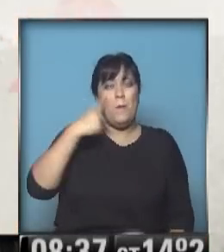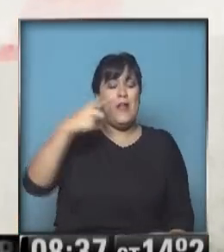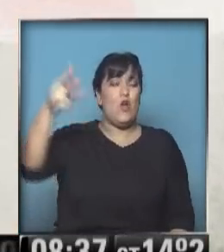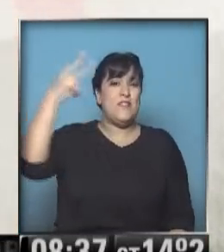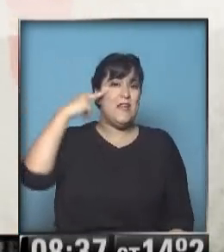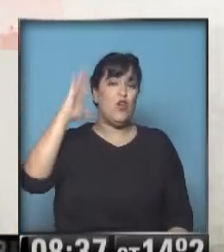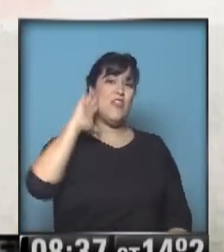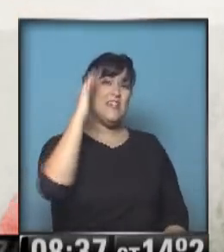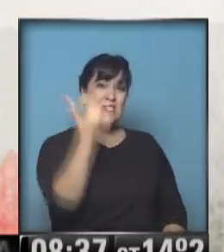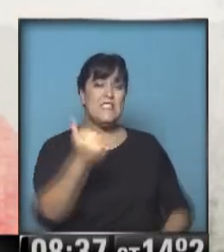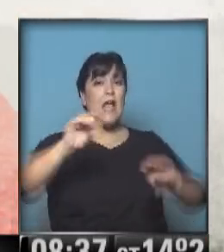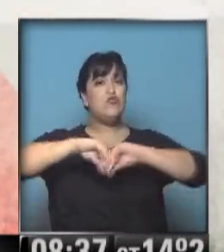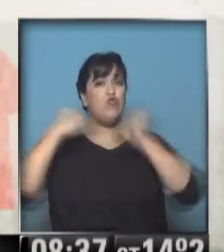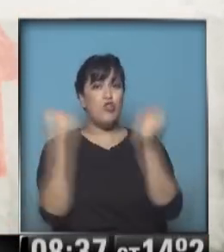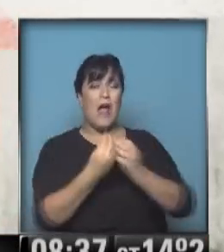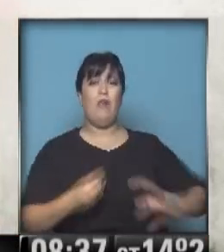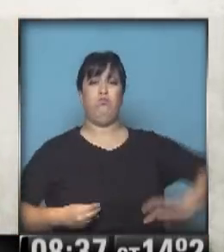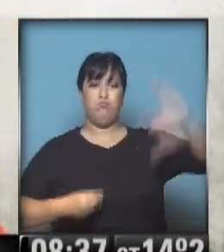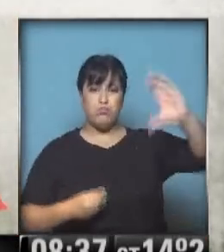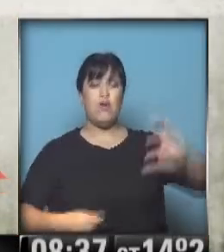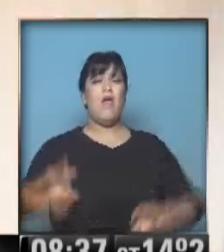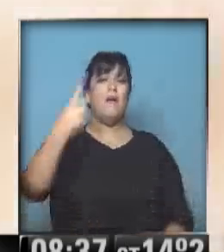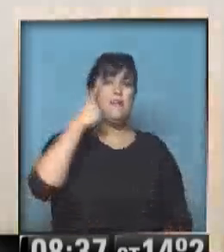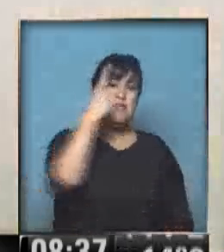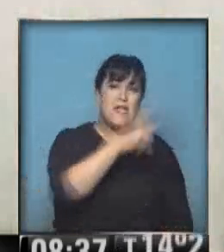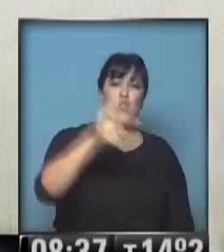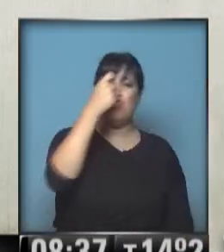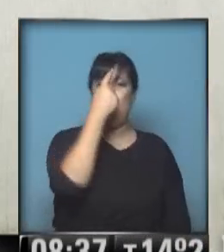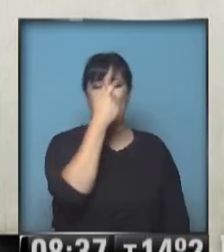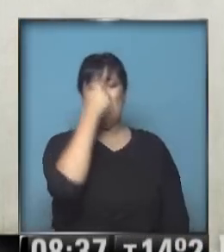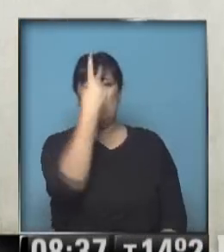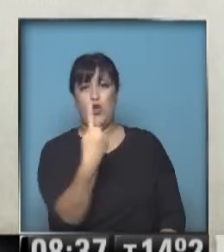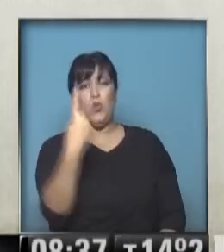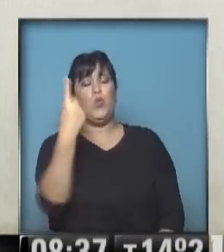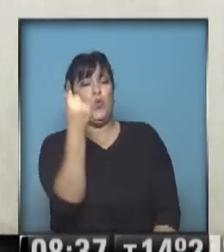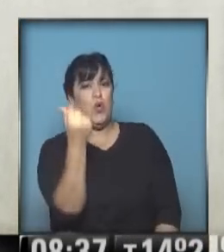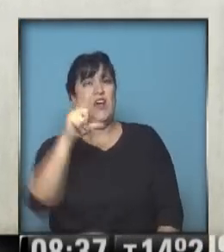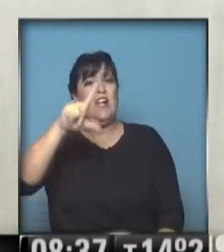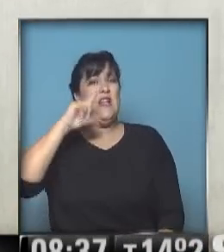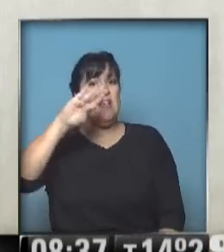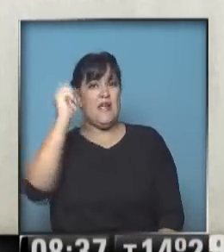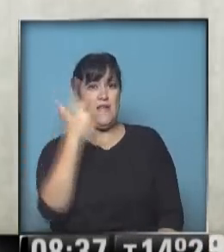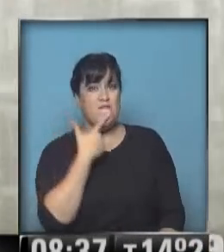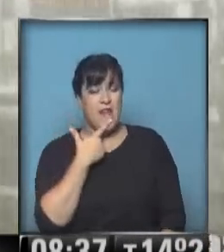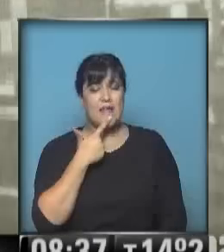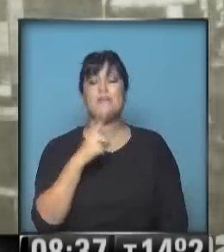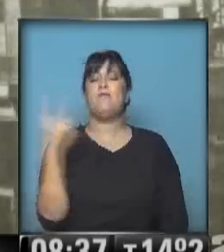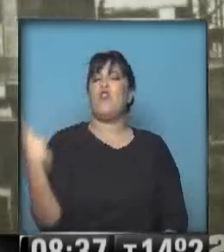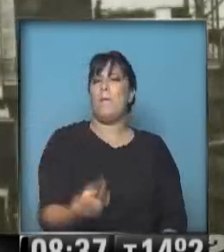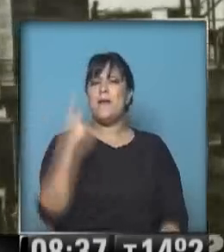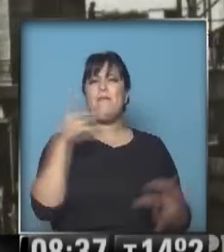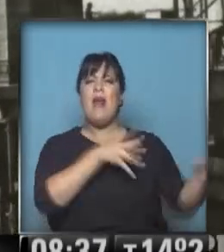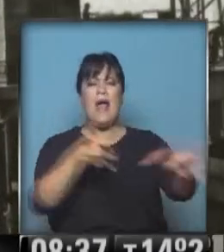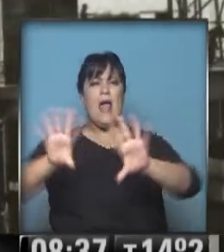ascendía a 121 millones de libras esterlinas con la reducción de las importaciones durante la Primera Guerra Mundial la